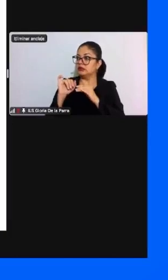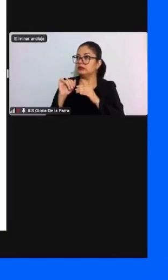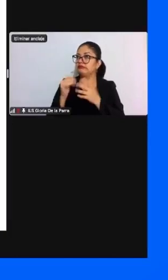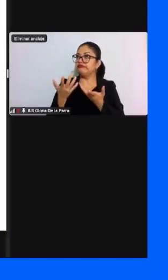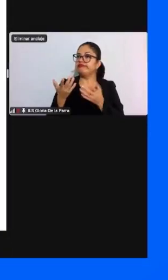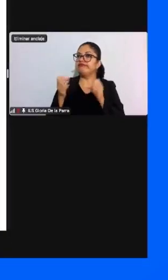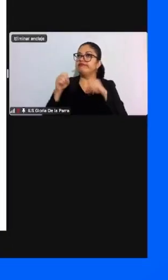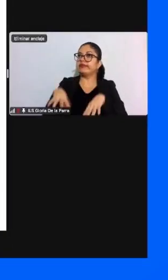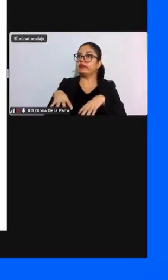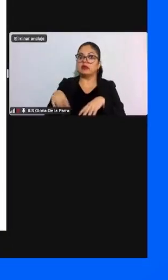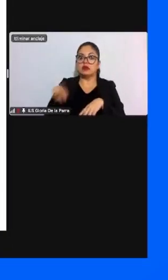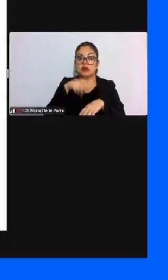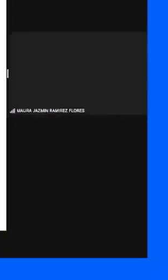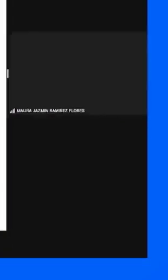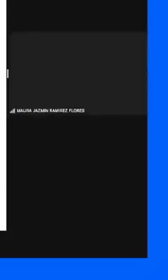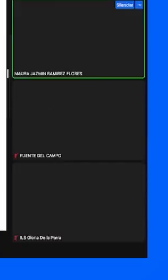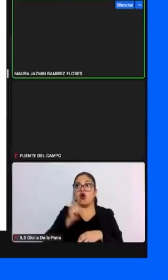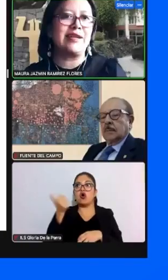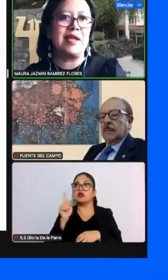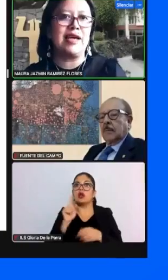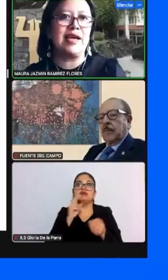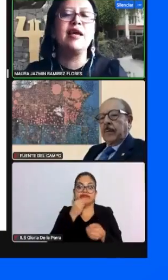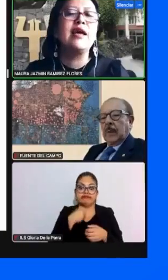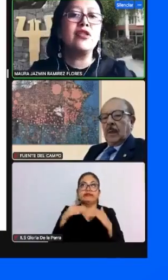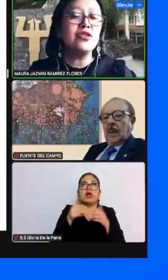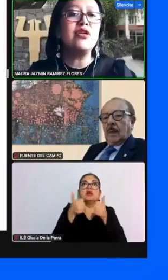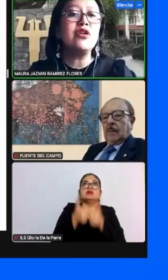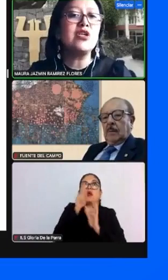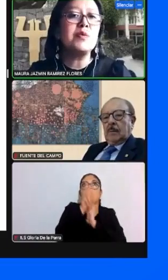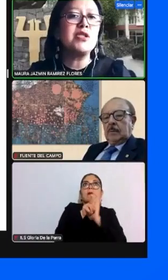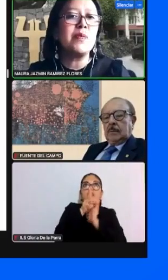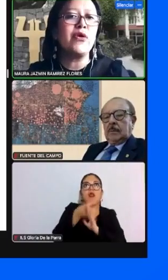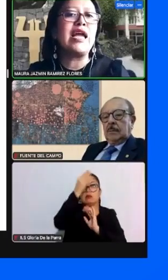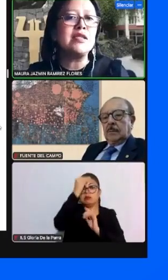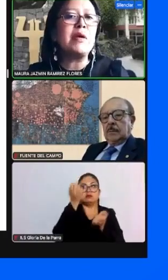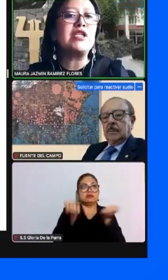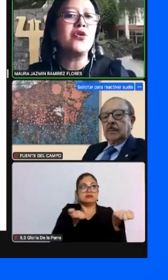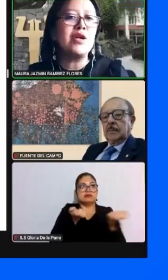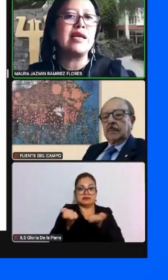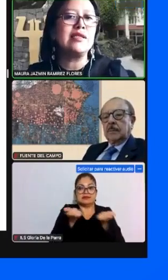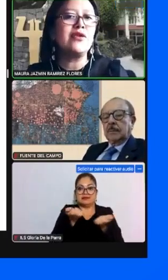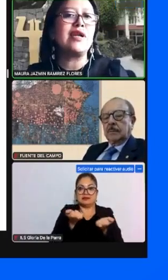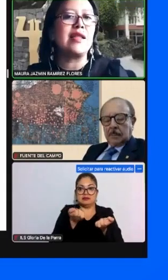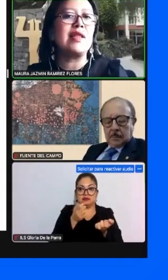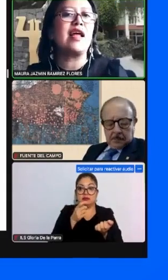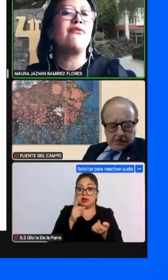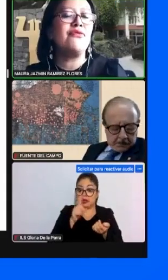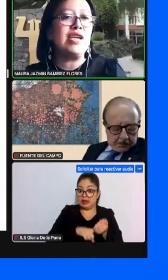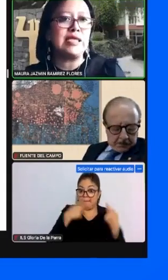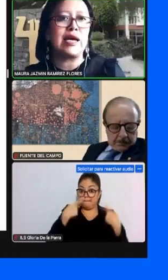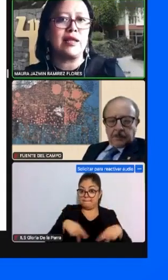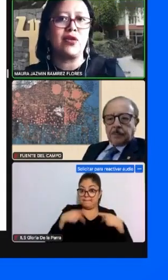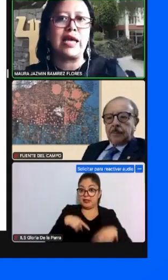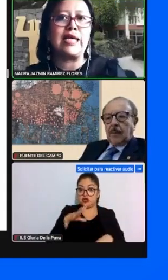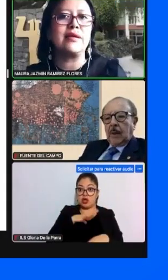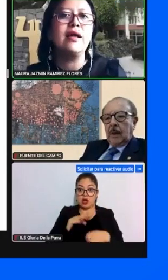tenemos tiempo, aunque sea por video, empiezo a hacer alguna actividad. Y entonces lo que se observó en las personas que hicieron actividad